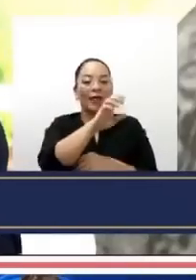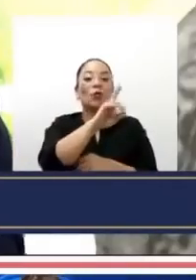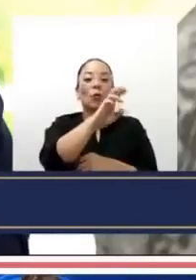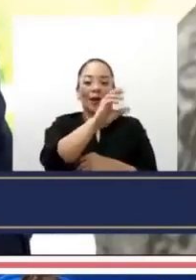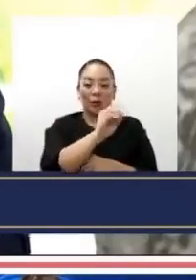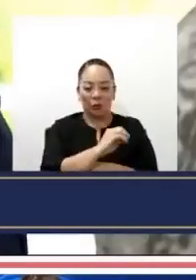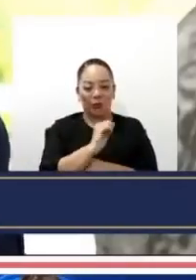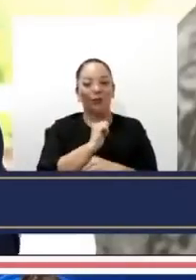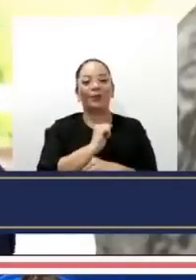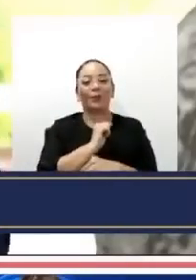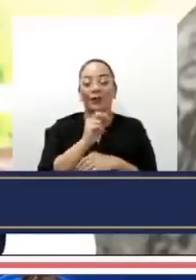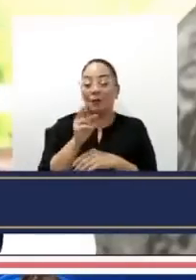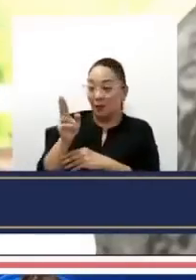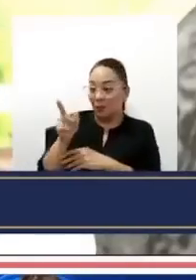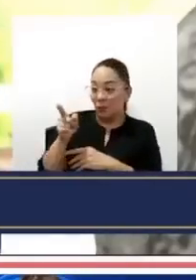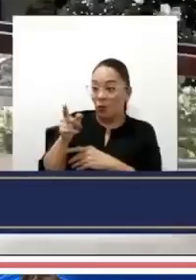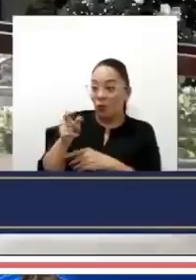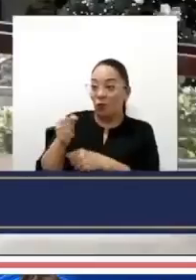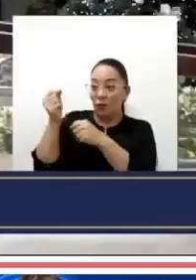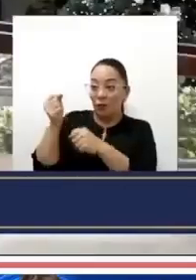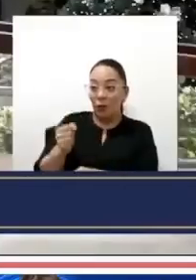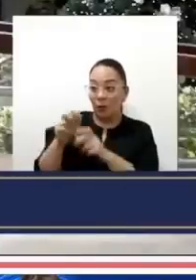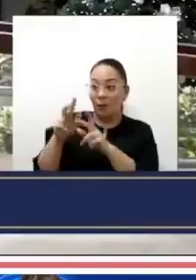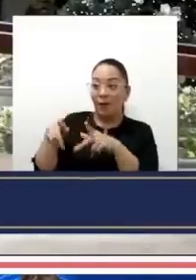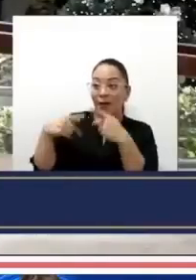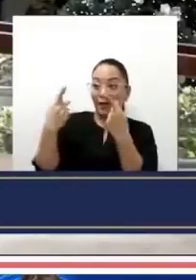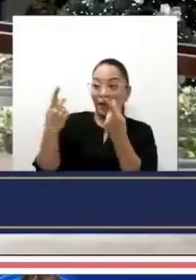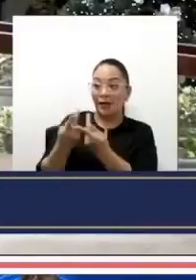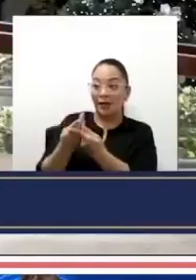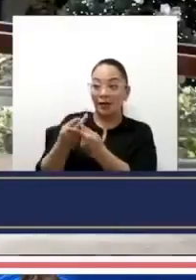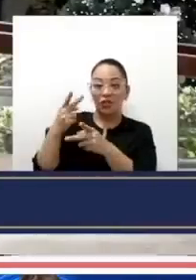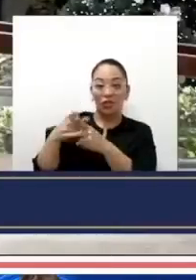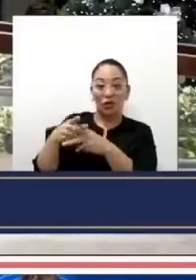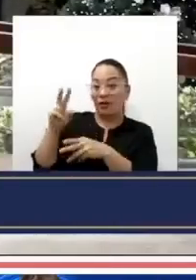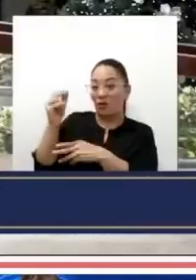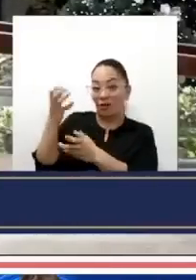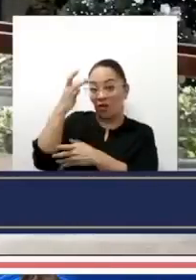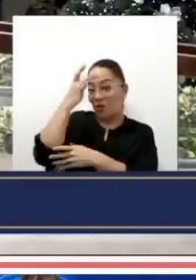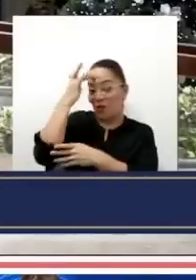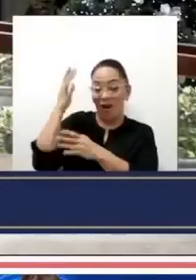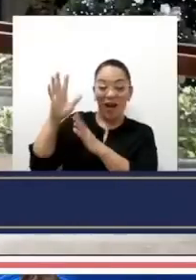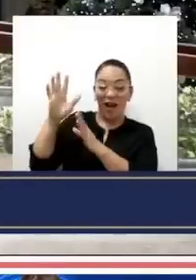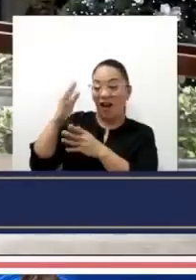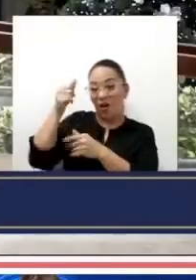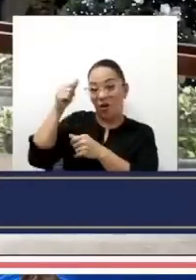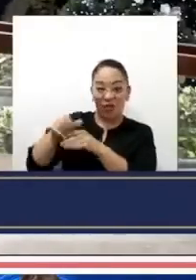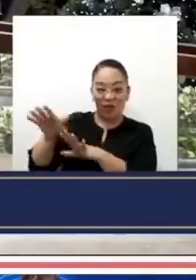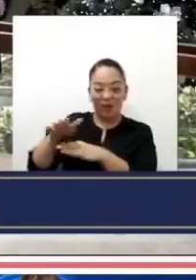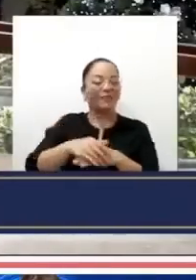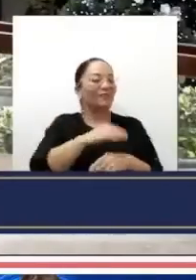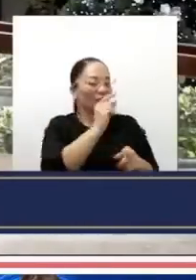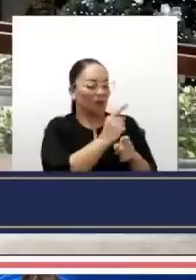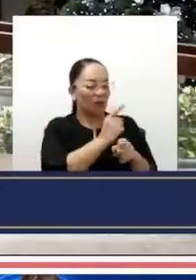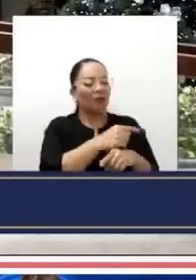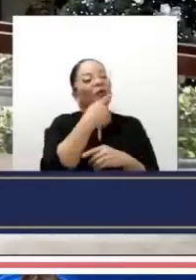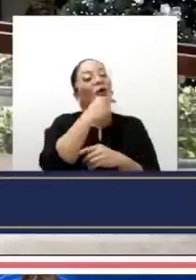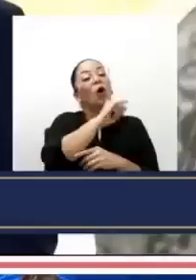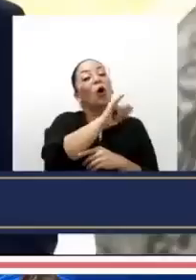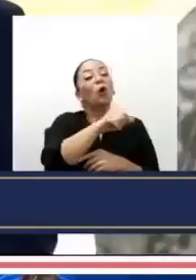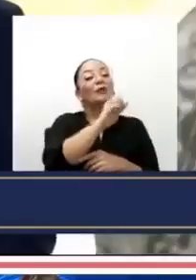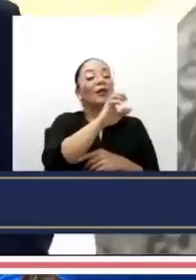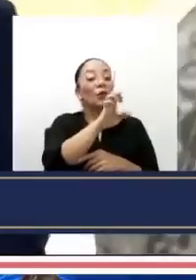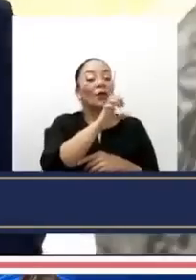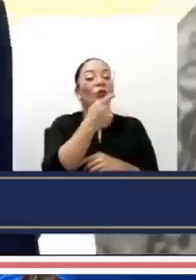nuevamente, dice... El fundador del partido cuyo nombre... No quiero acordarme, decía Miguel de Cervantes. Dice don José Eduardo que hay